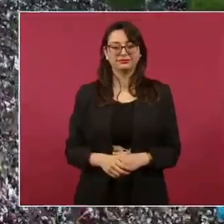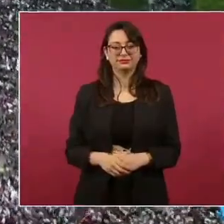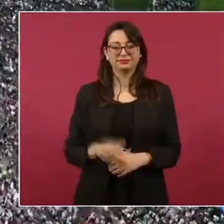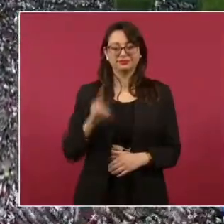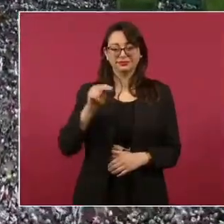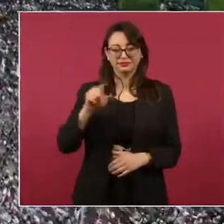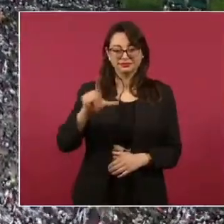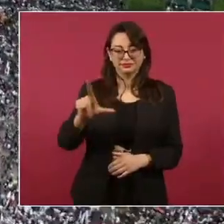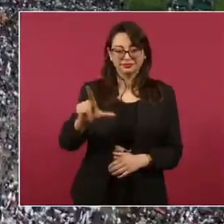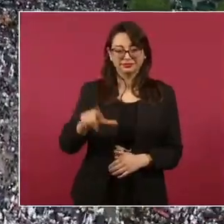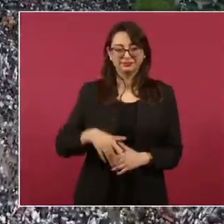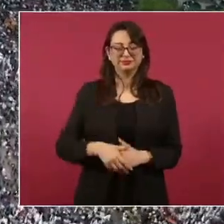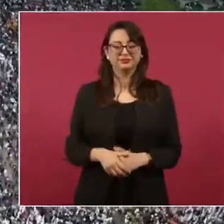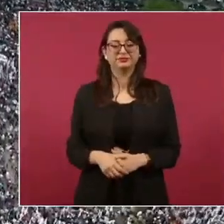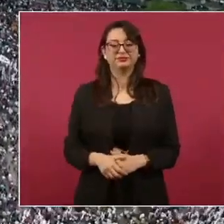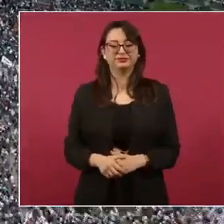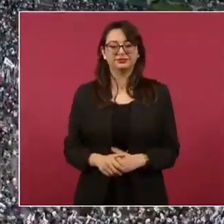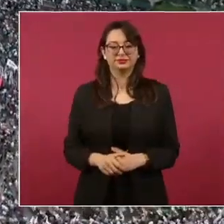Nuevo León,